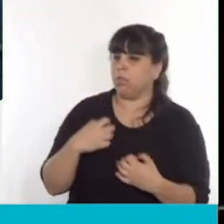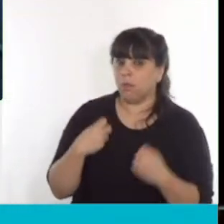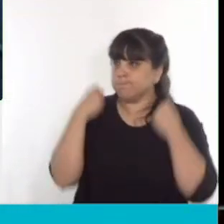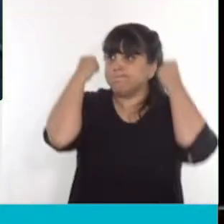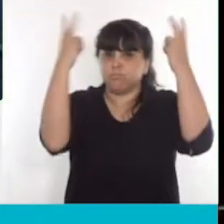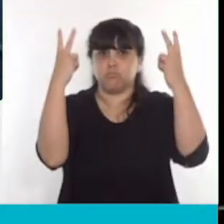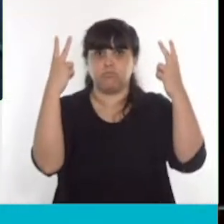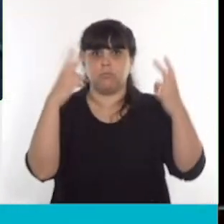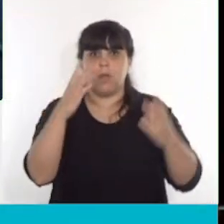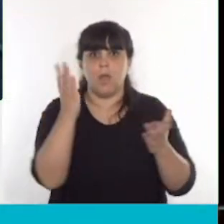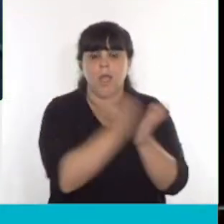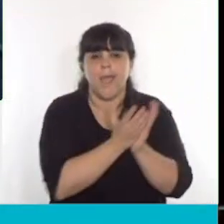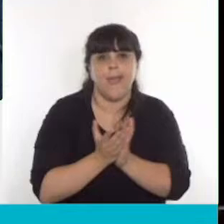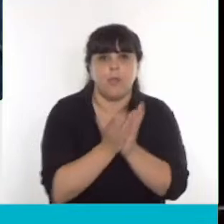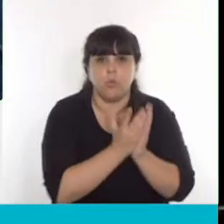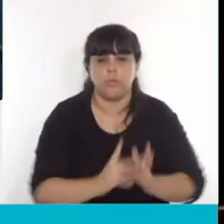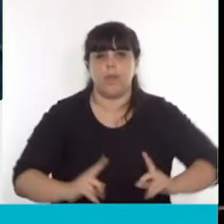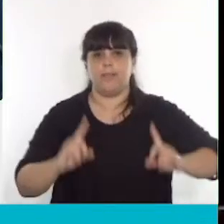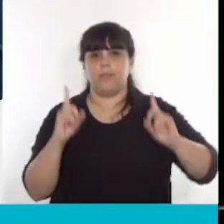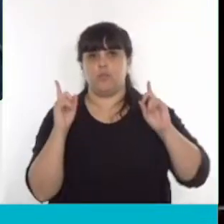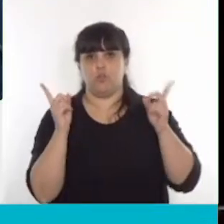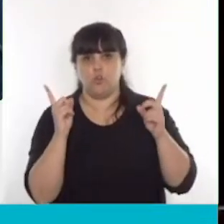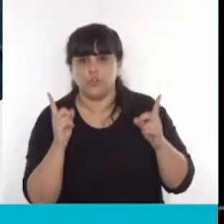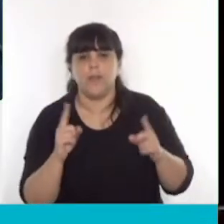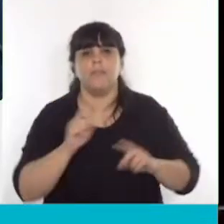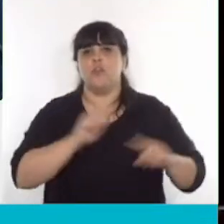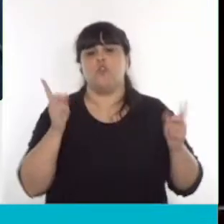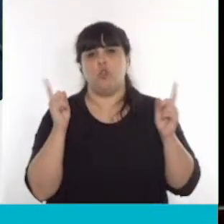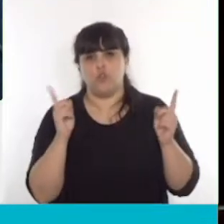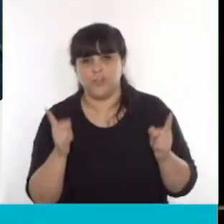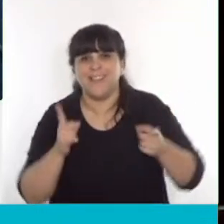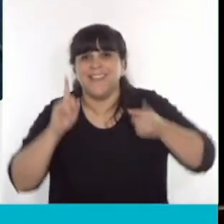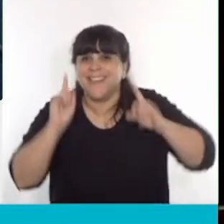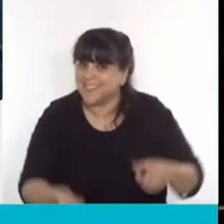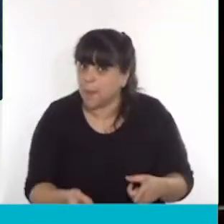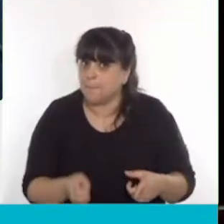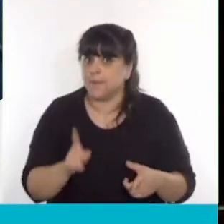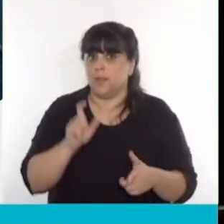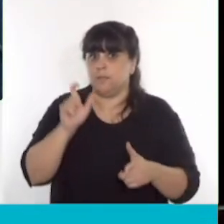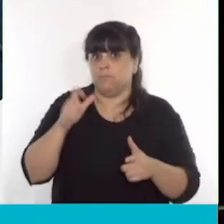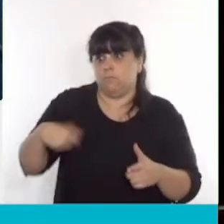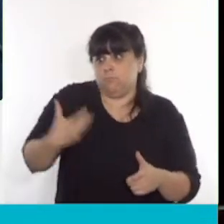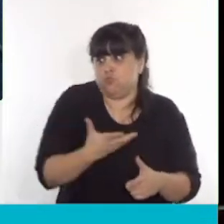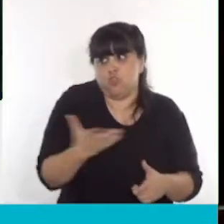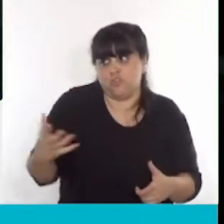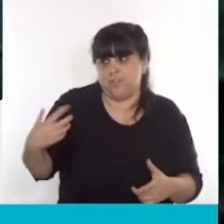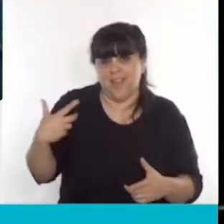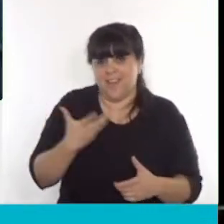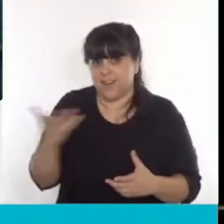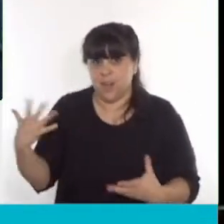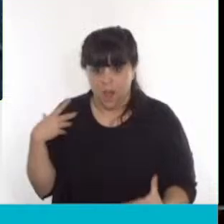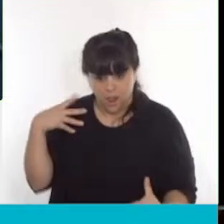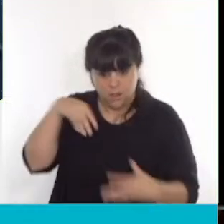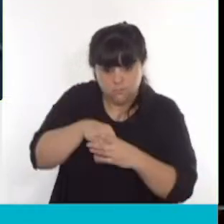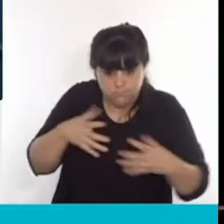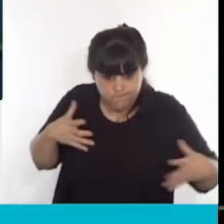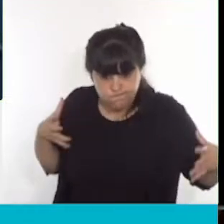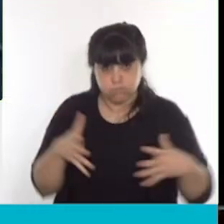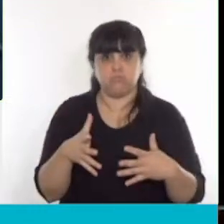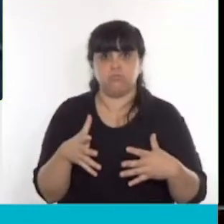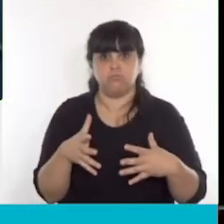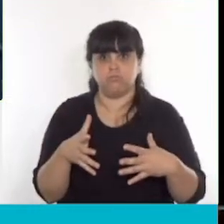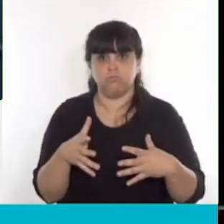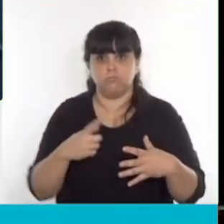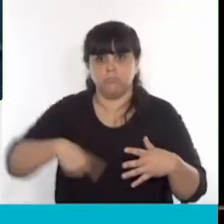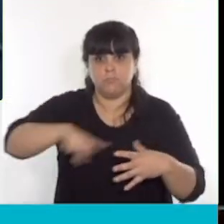los docentes, no docentes y con el apoyo de la comunidad en su conjunto mostraron una fuerza